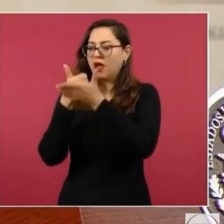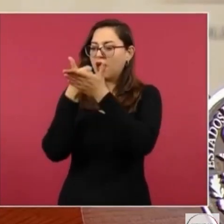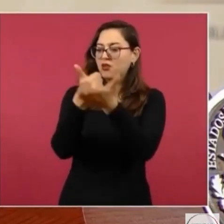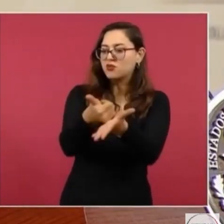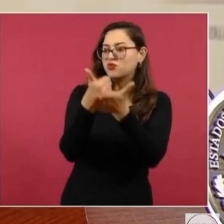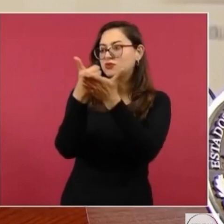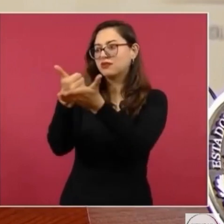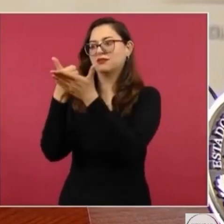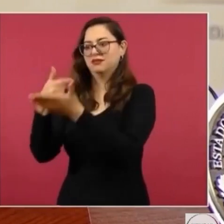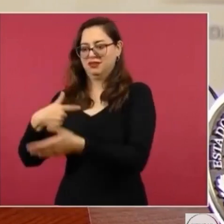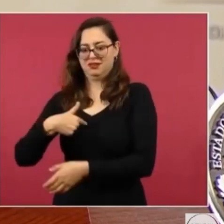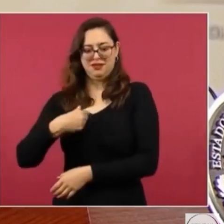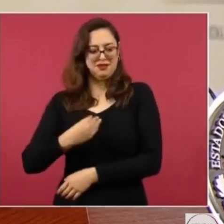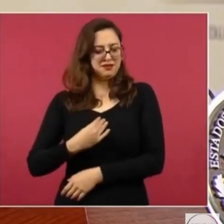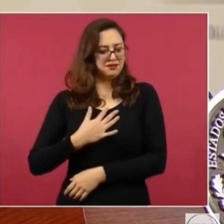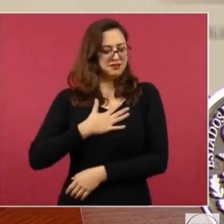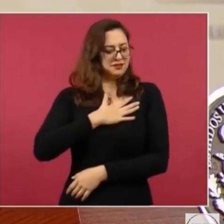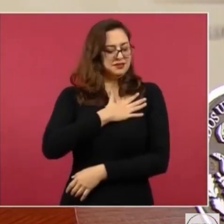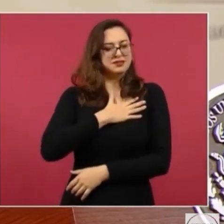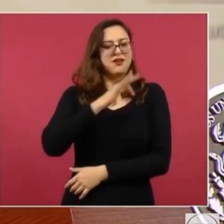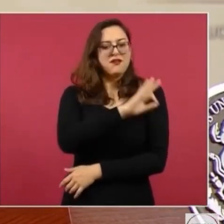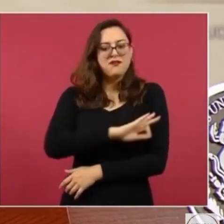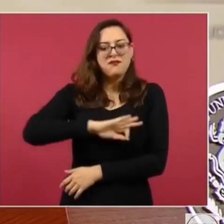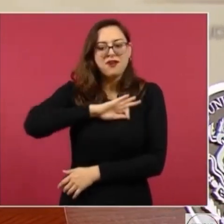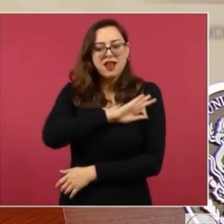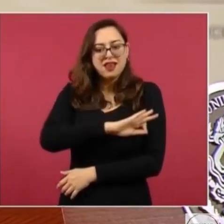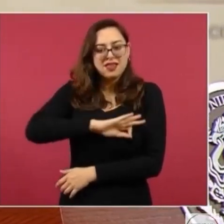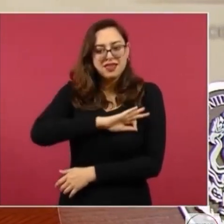No hay nada que compense